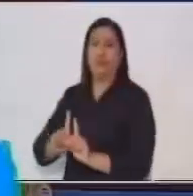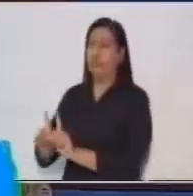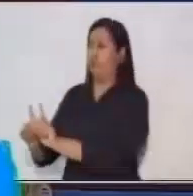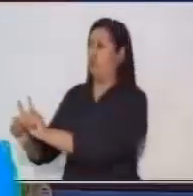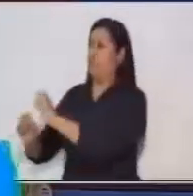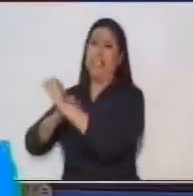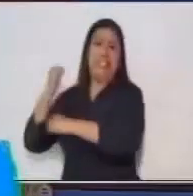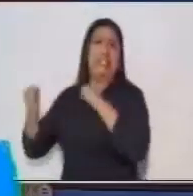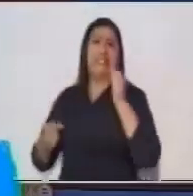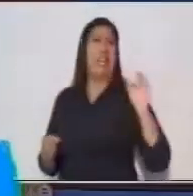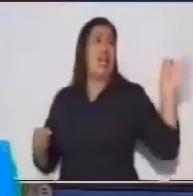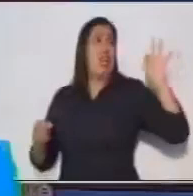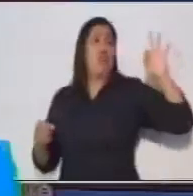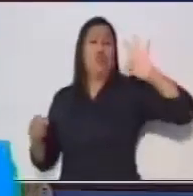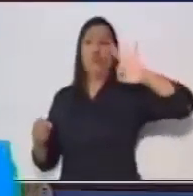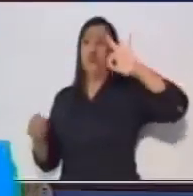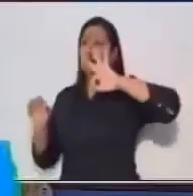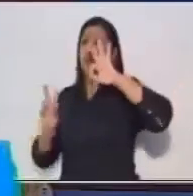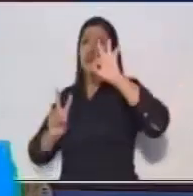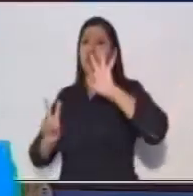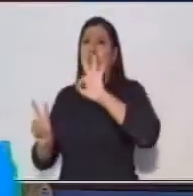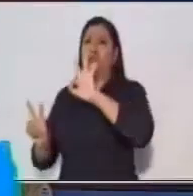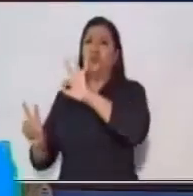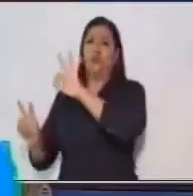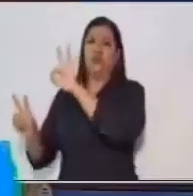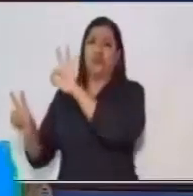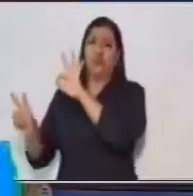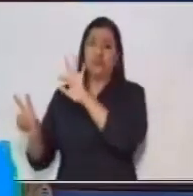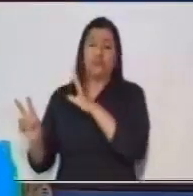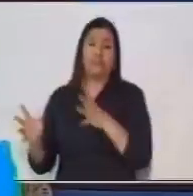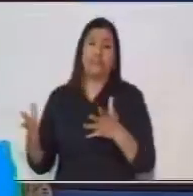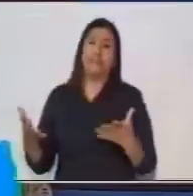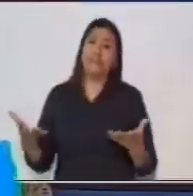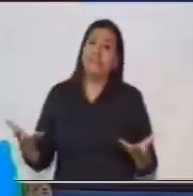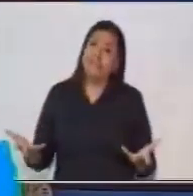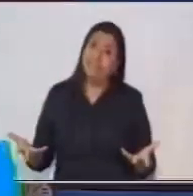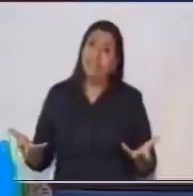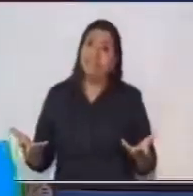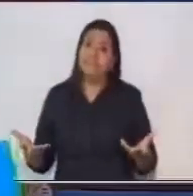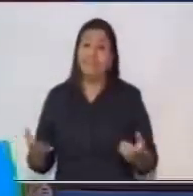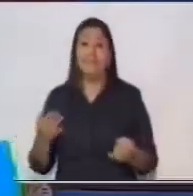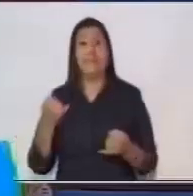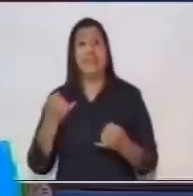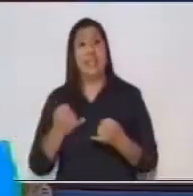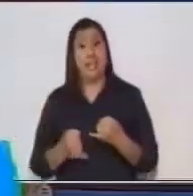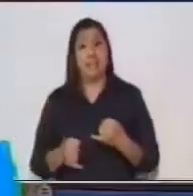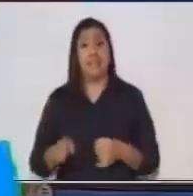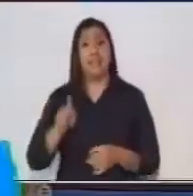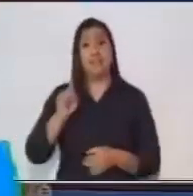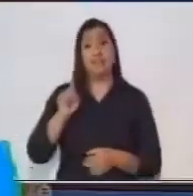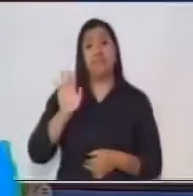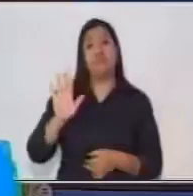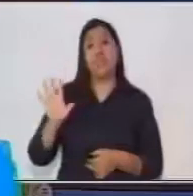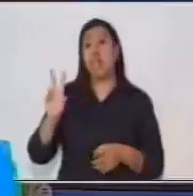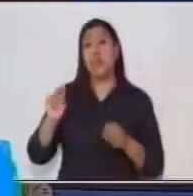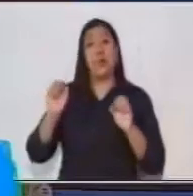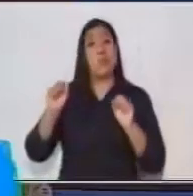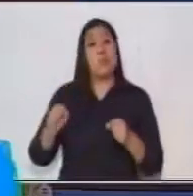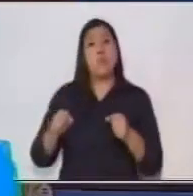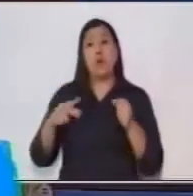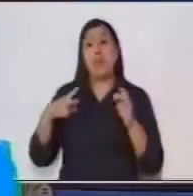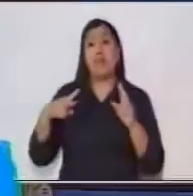Van molestas las abejas. Y al final ellos ya no pudieron cortar las